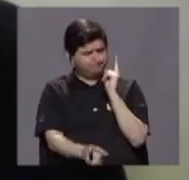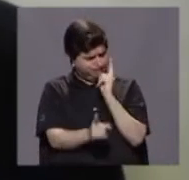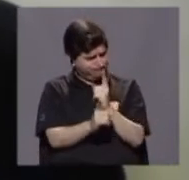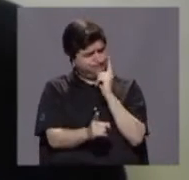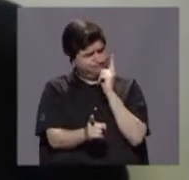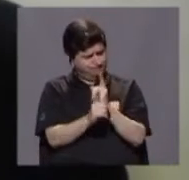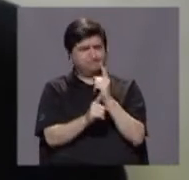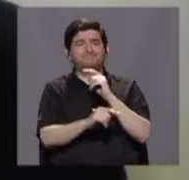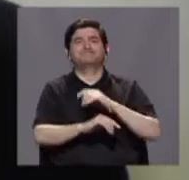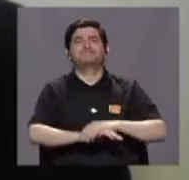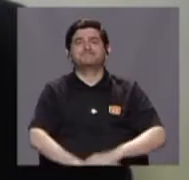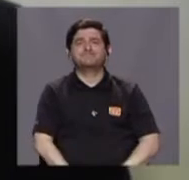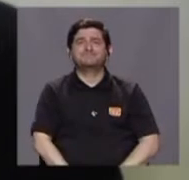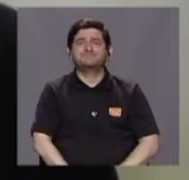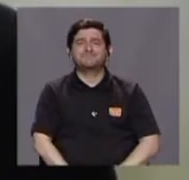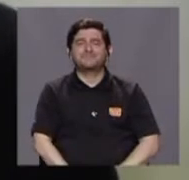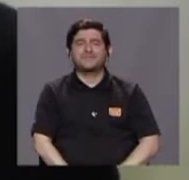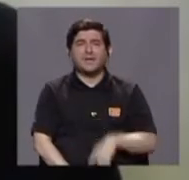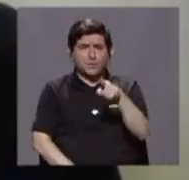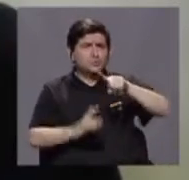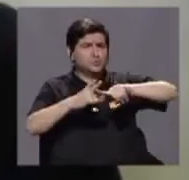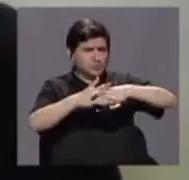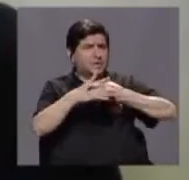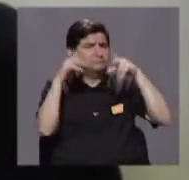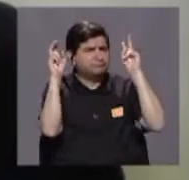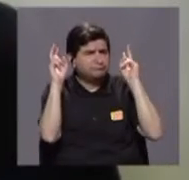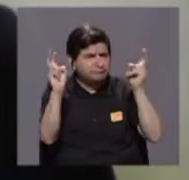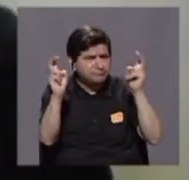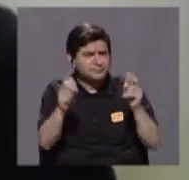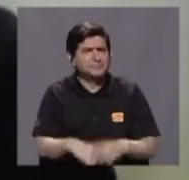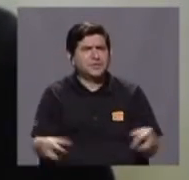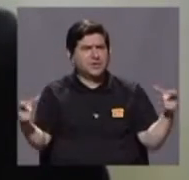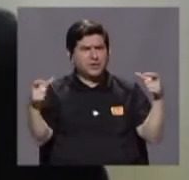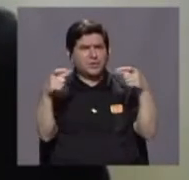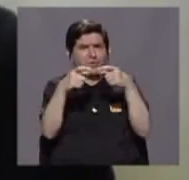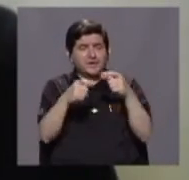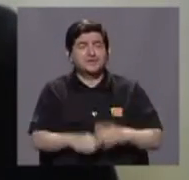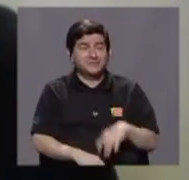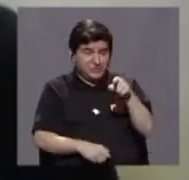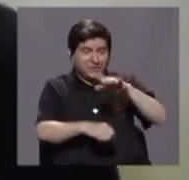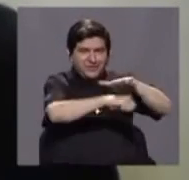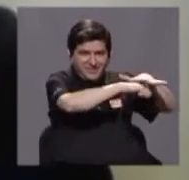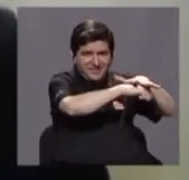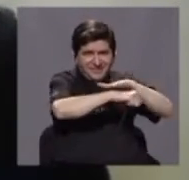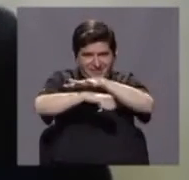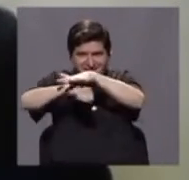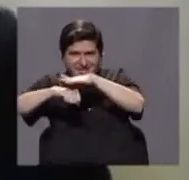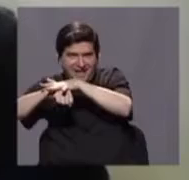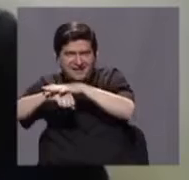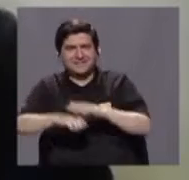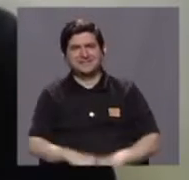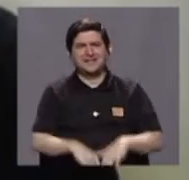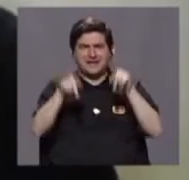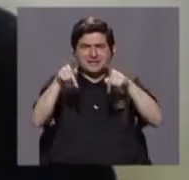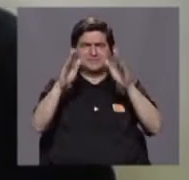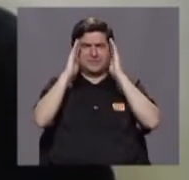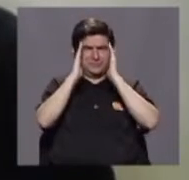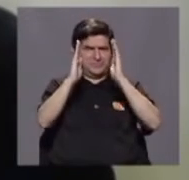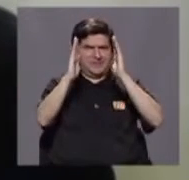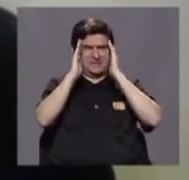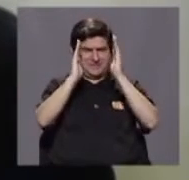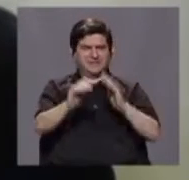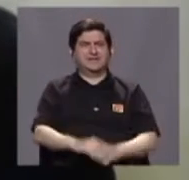Efectivamente, has iniciado el tema con la conexión isleña. Para los que nos